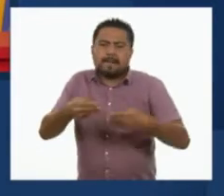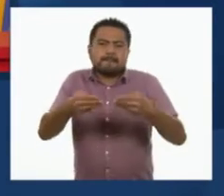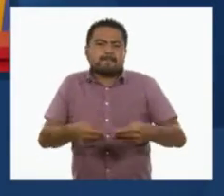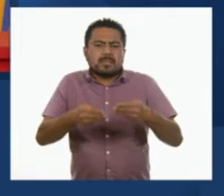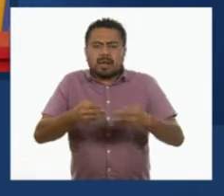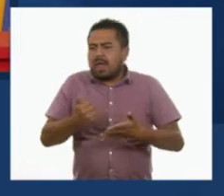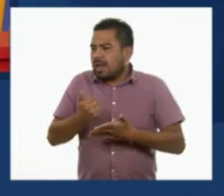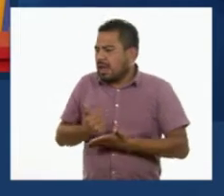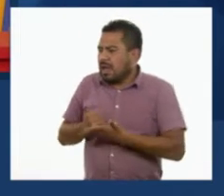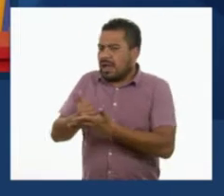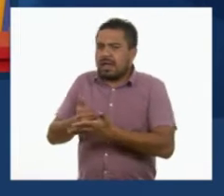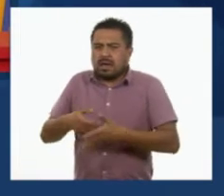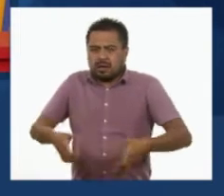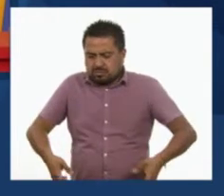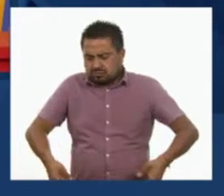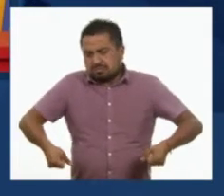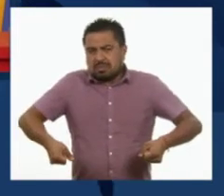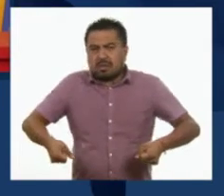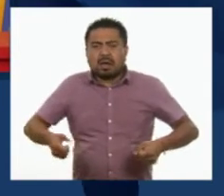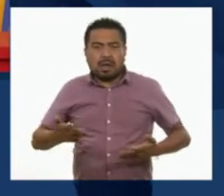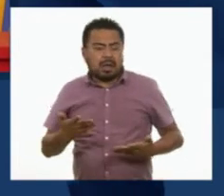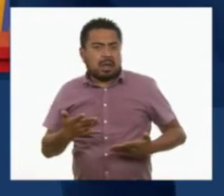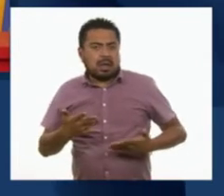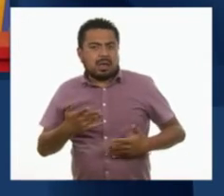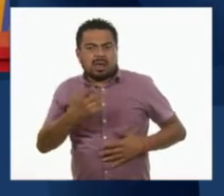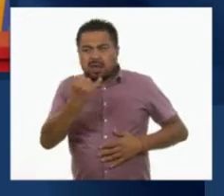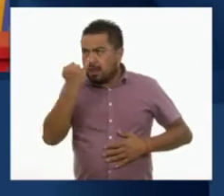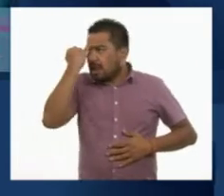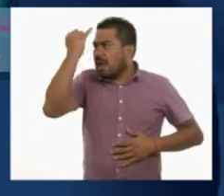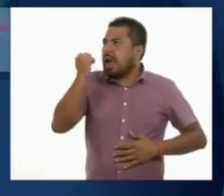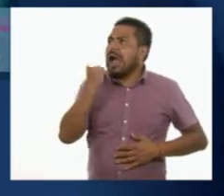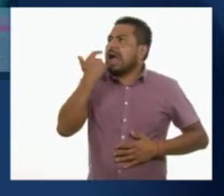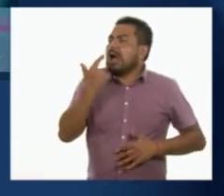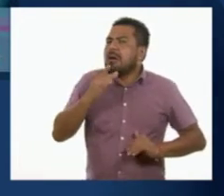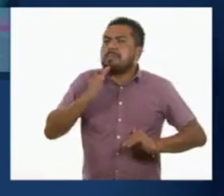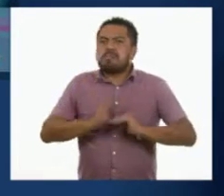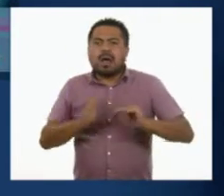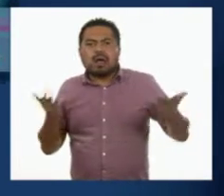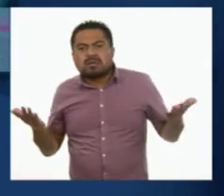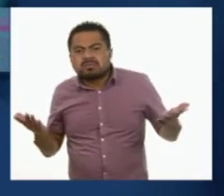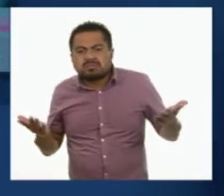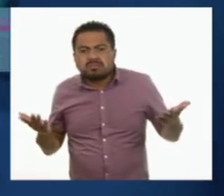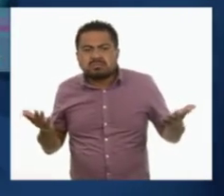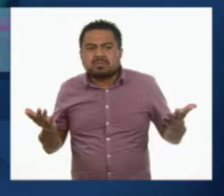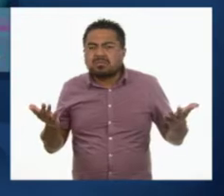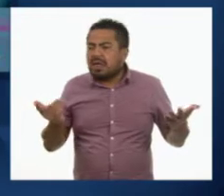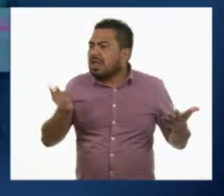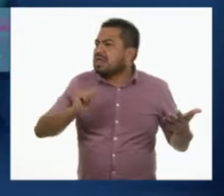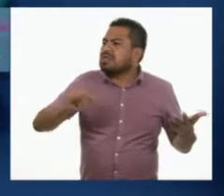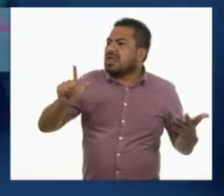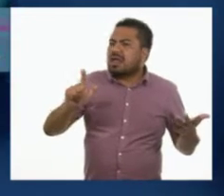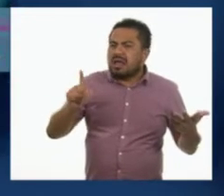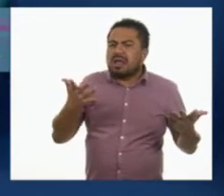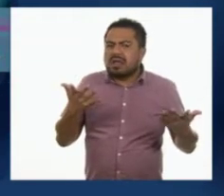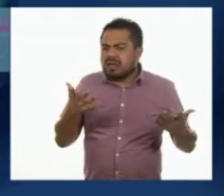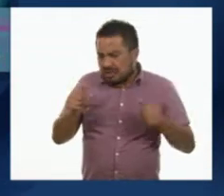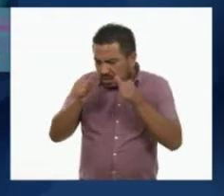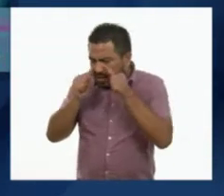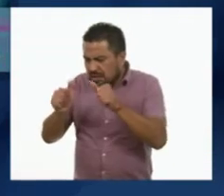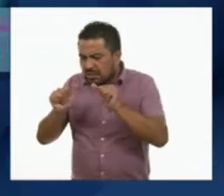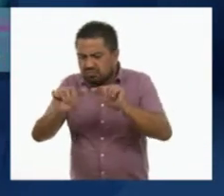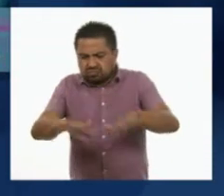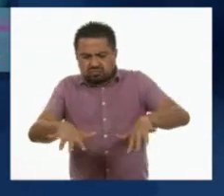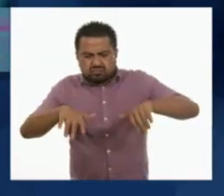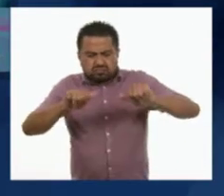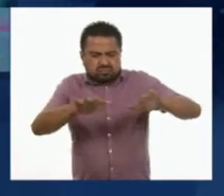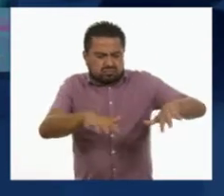y ayudarle con las bolsas. ¿Eh? Staff, ¿se te ocurre algún otro? ¿Qué tal asistir a algunos de esos eventos